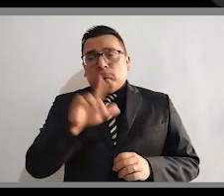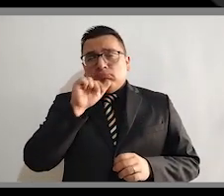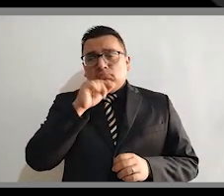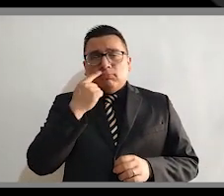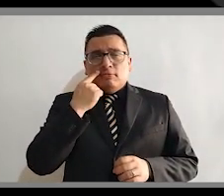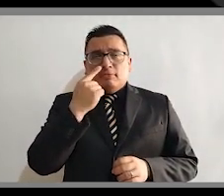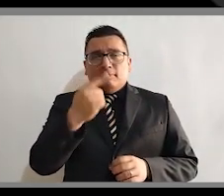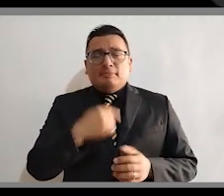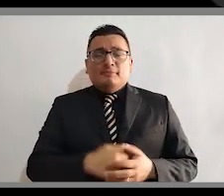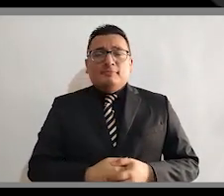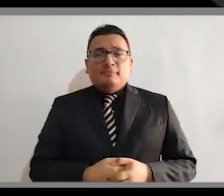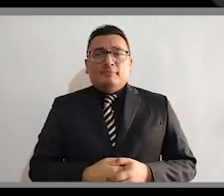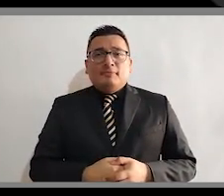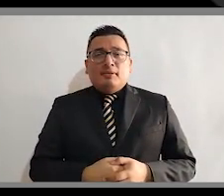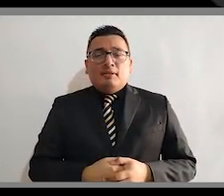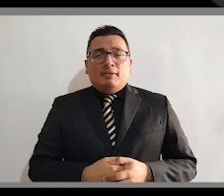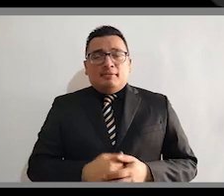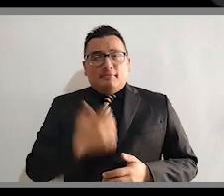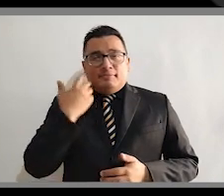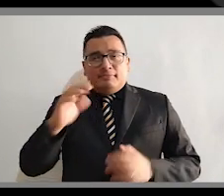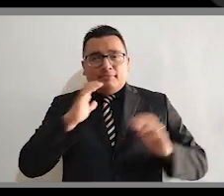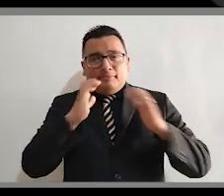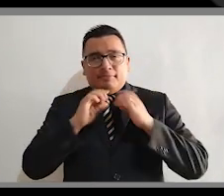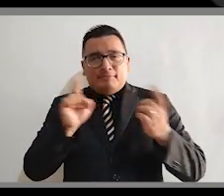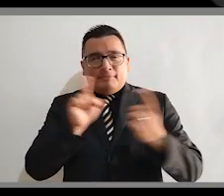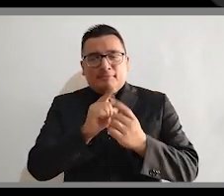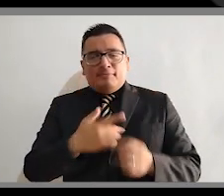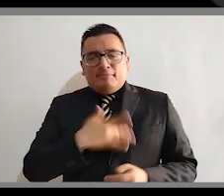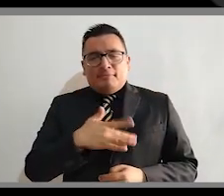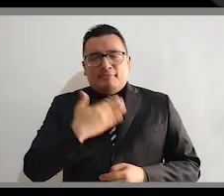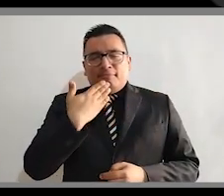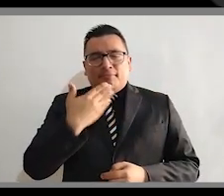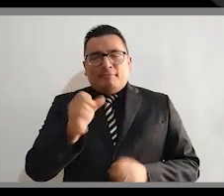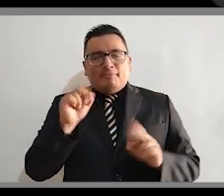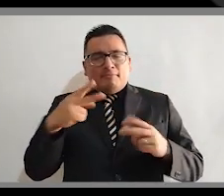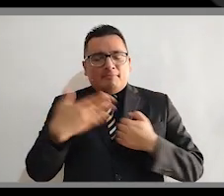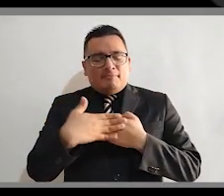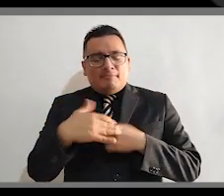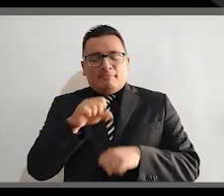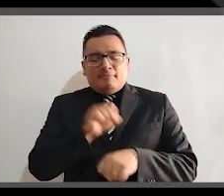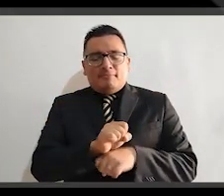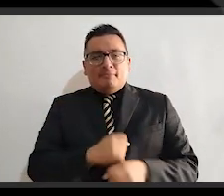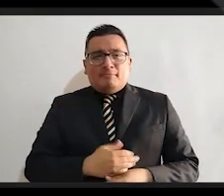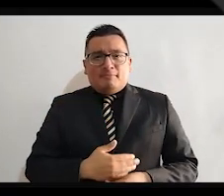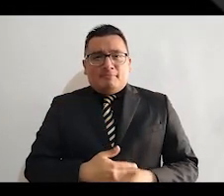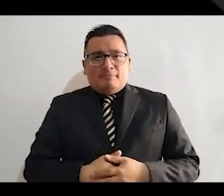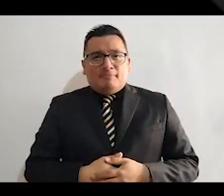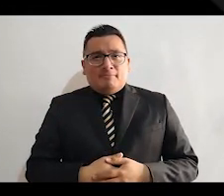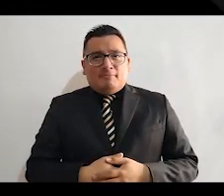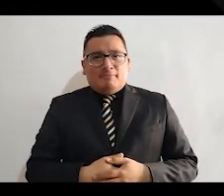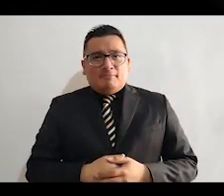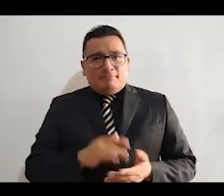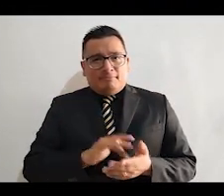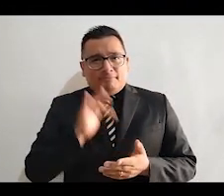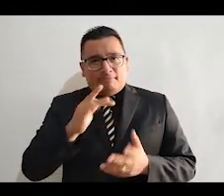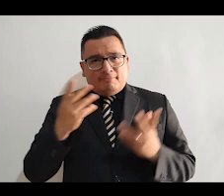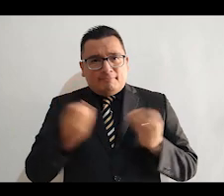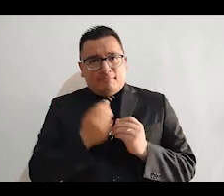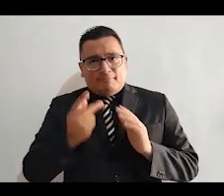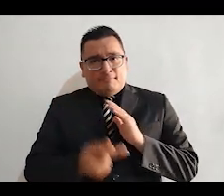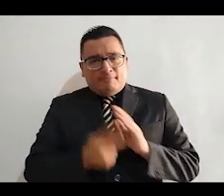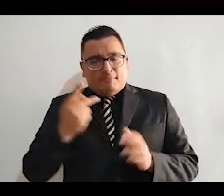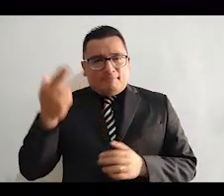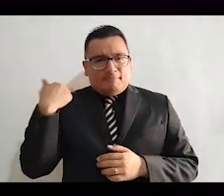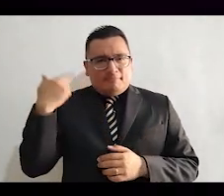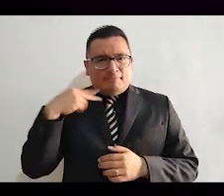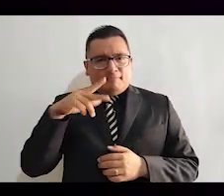programa-radiofónico y en Twitter, laurna-IEC. Queremos tener comunicación con usted. Pásenla muy bien. Hasta la próxima semana. Gracias